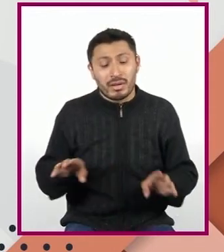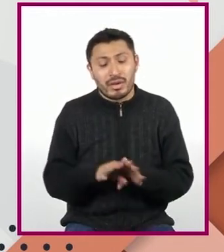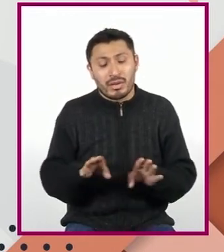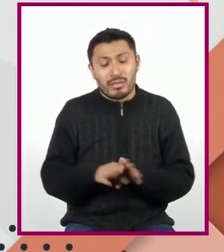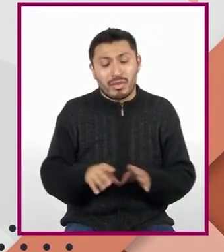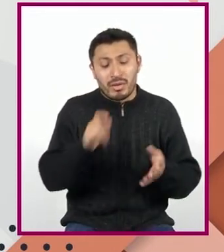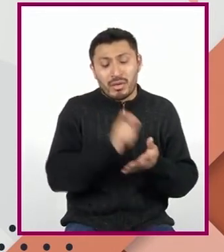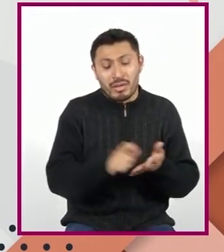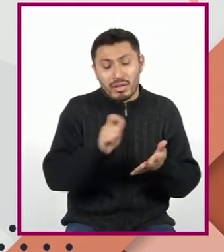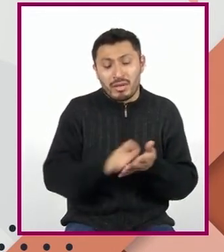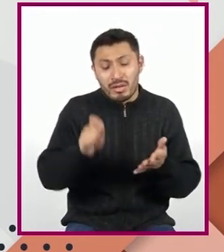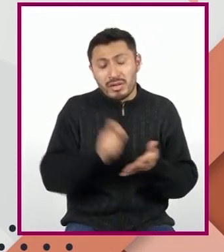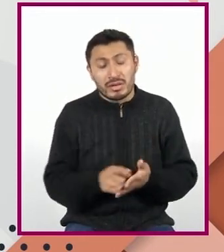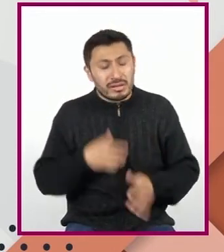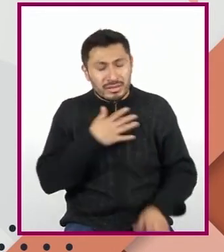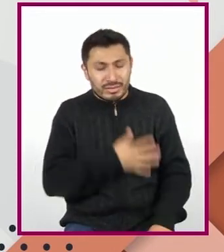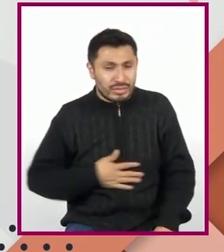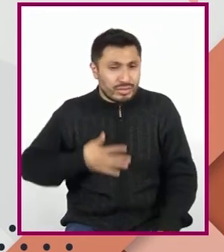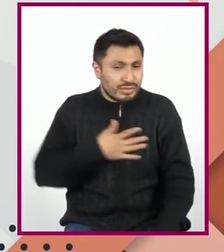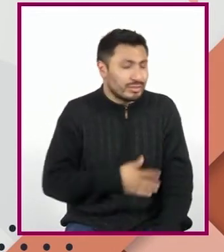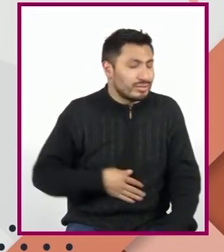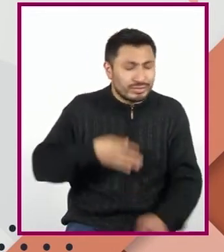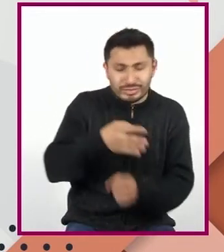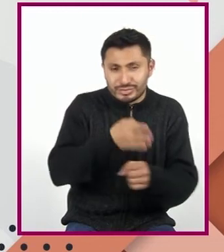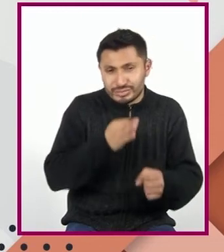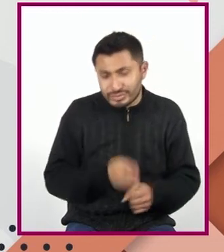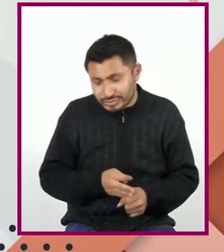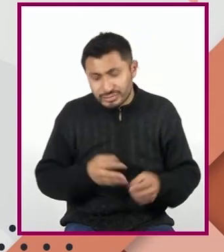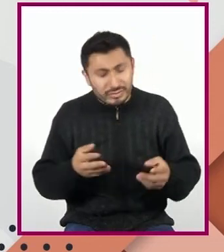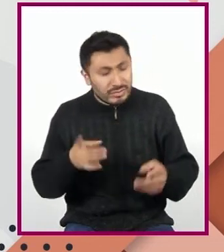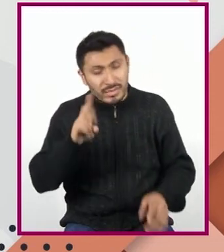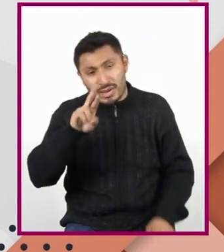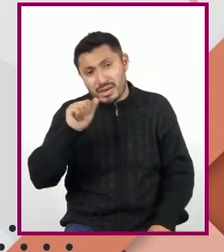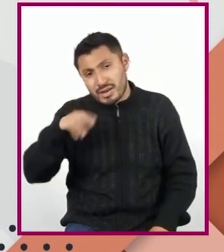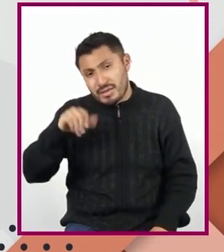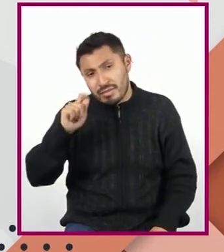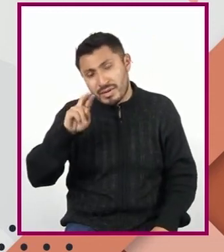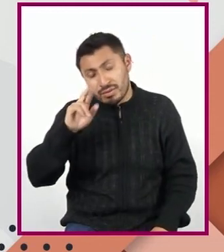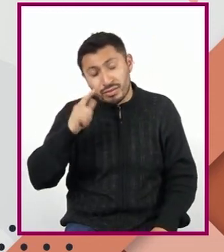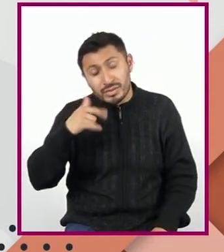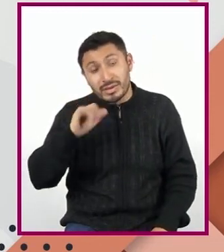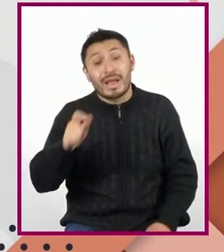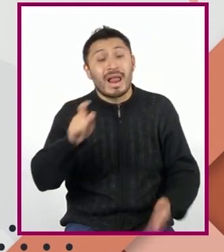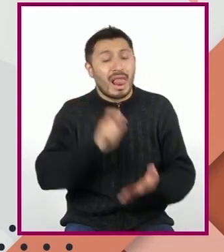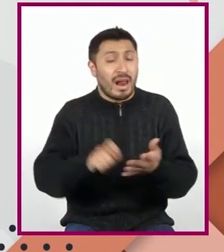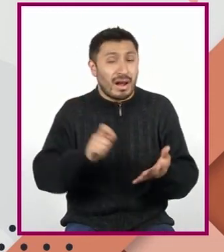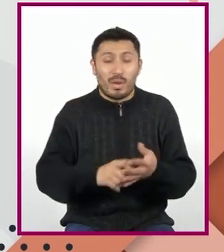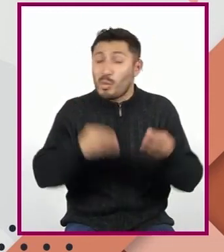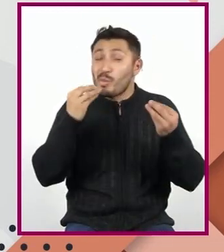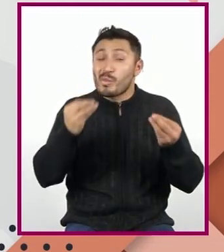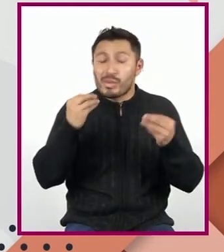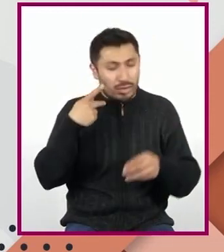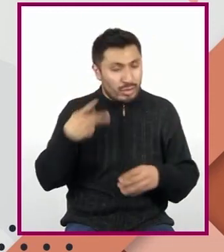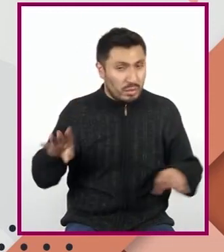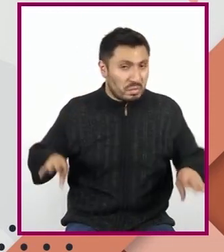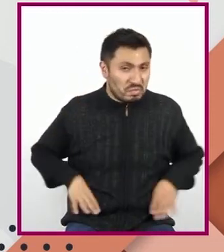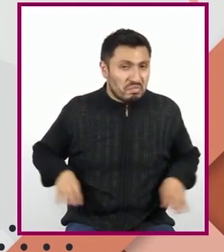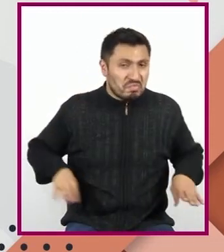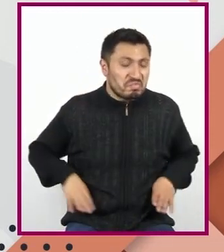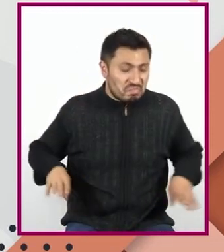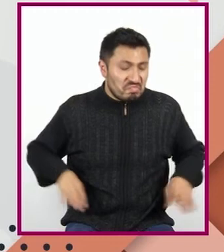las obras de Molière. En el siguiente ejemplo, el autor de este prólogo, que lo es también de una veintena de